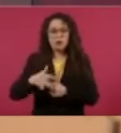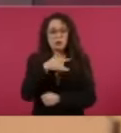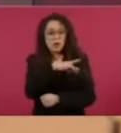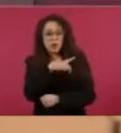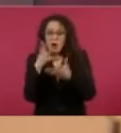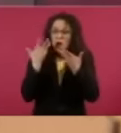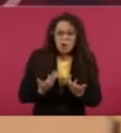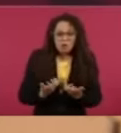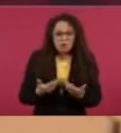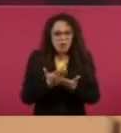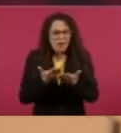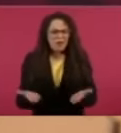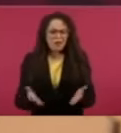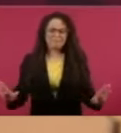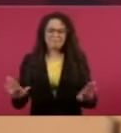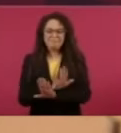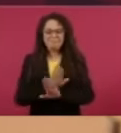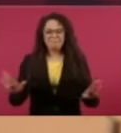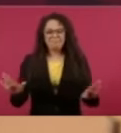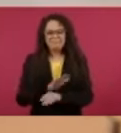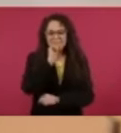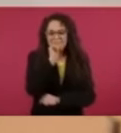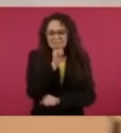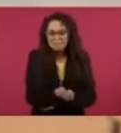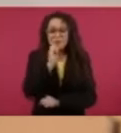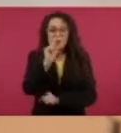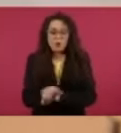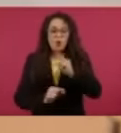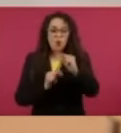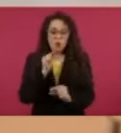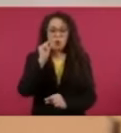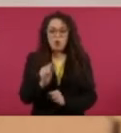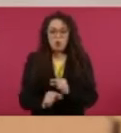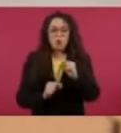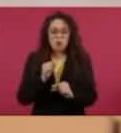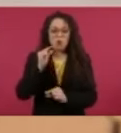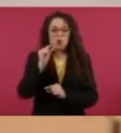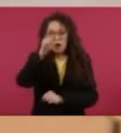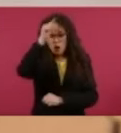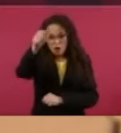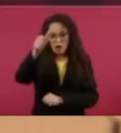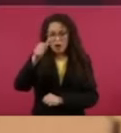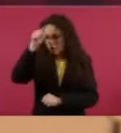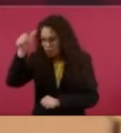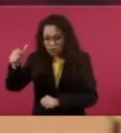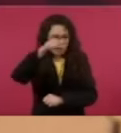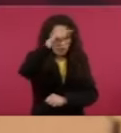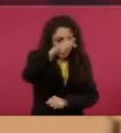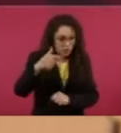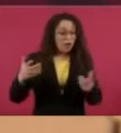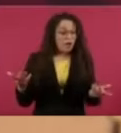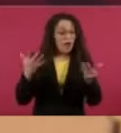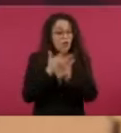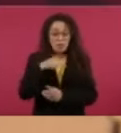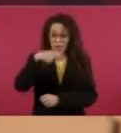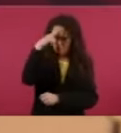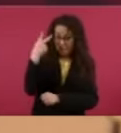financi no porque poco a poco se va descubriendo que lo mismo que pasa en